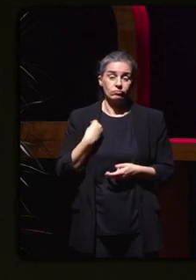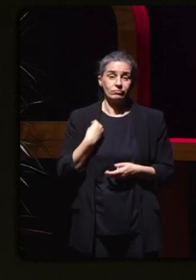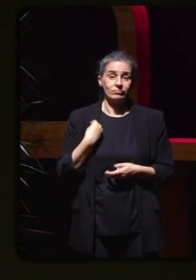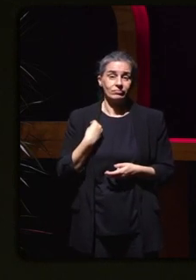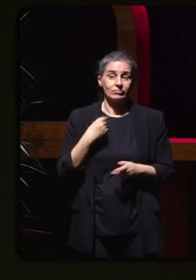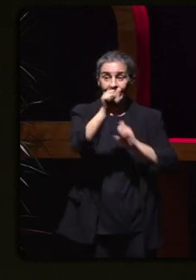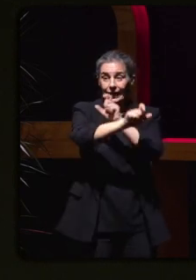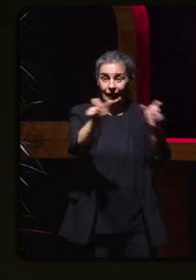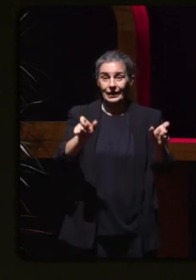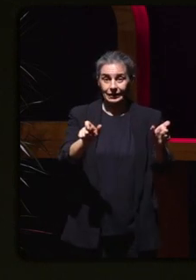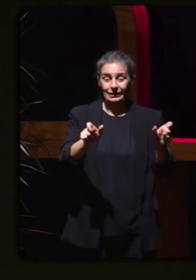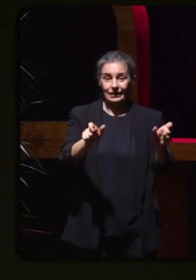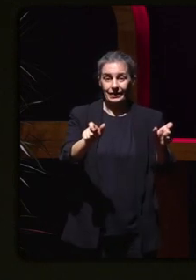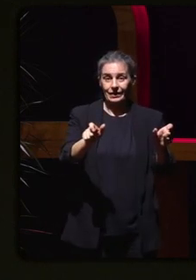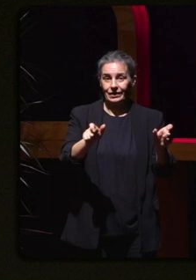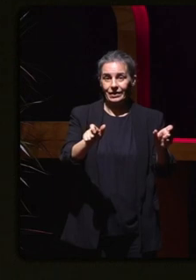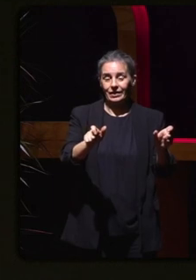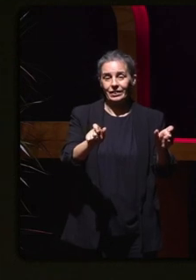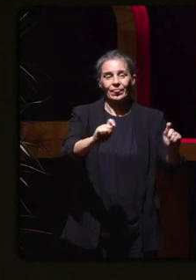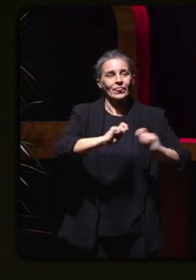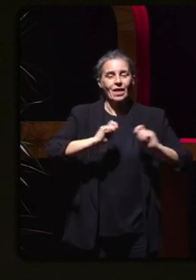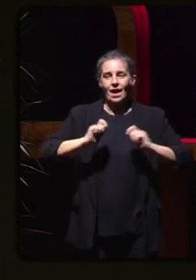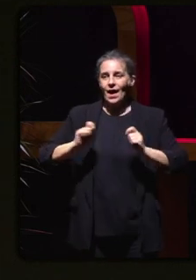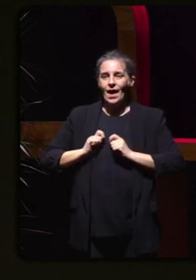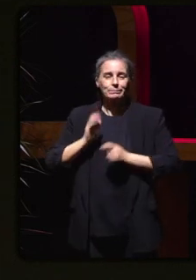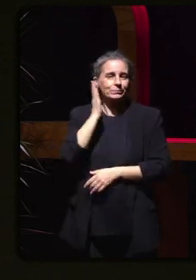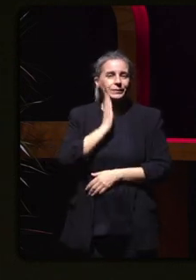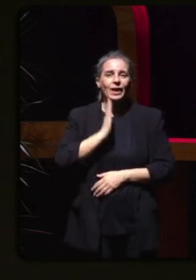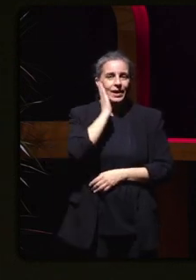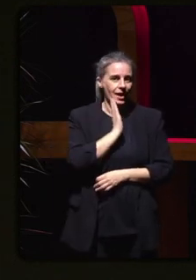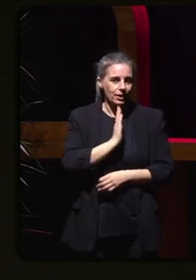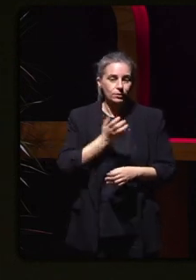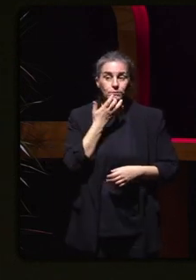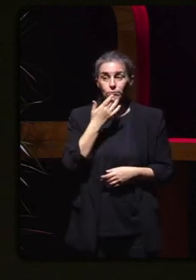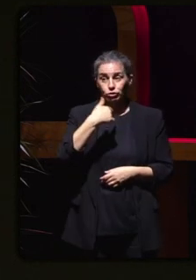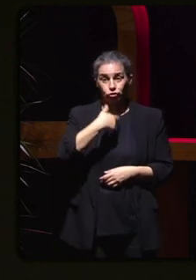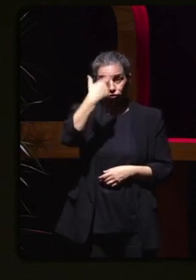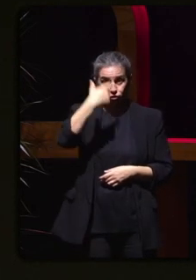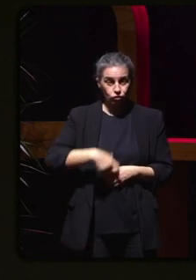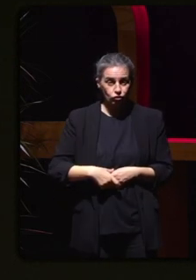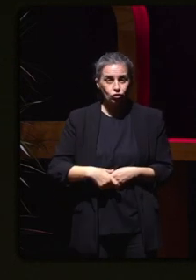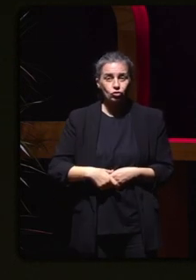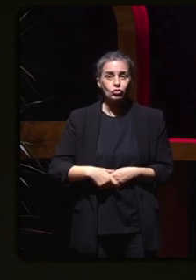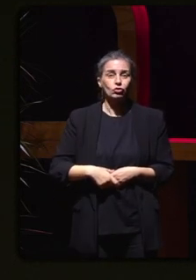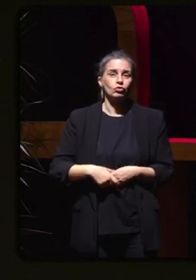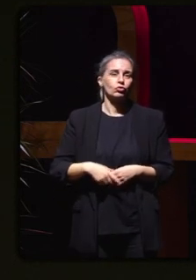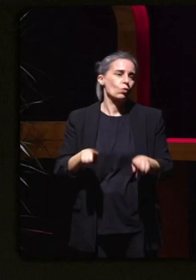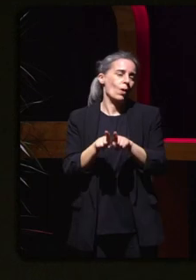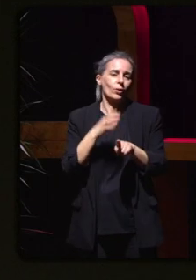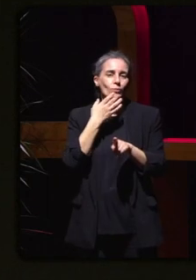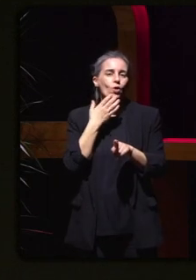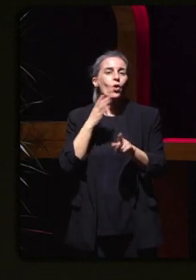de la gente es sobre todo cariño o sea yo por ejemplo lo que mencionabas de sálvame